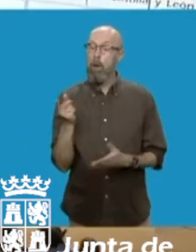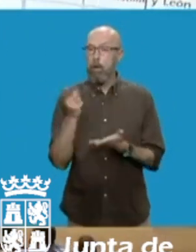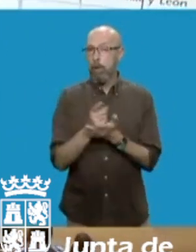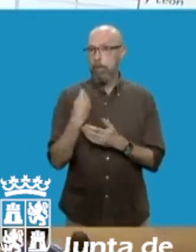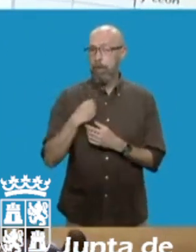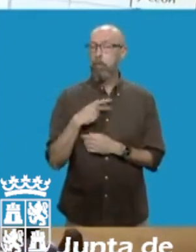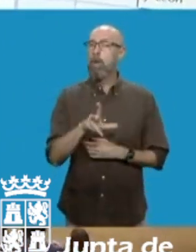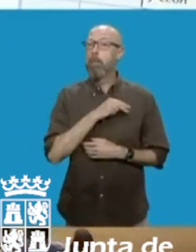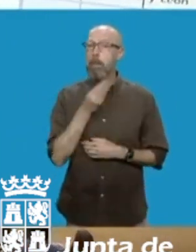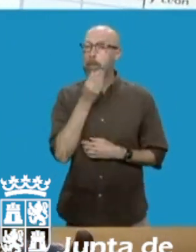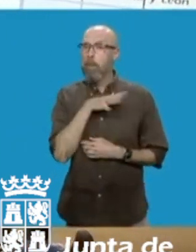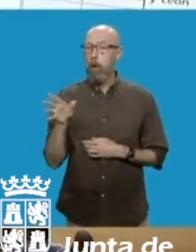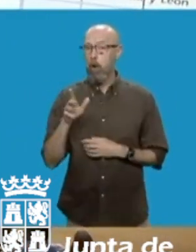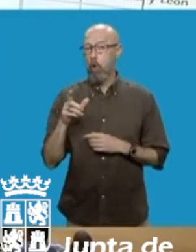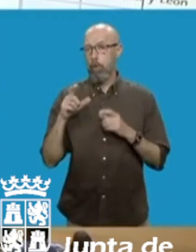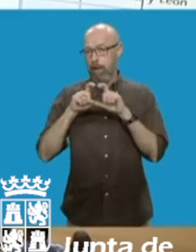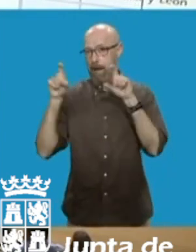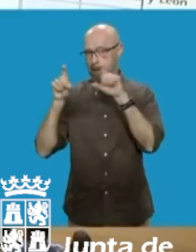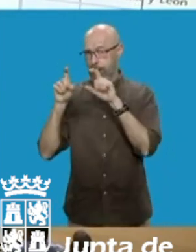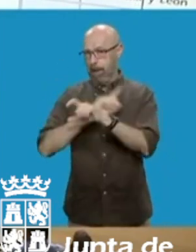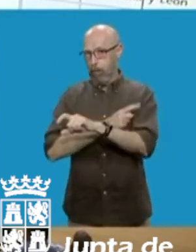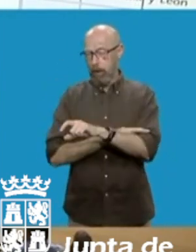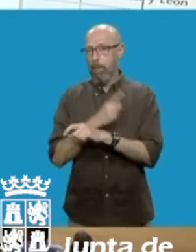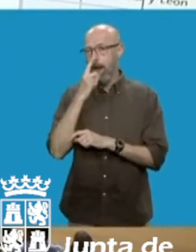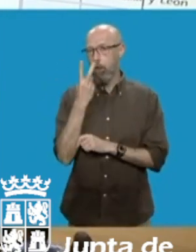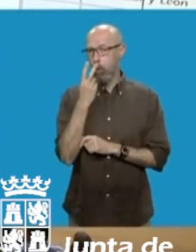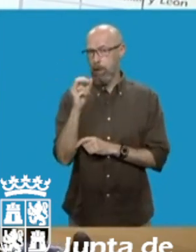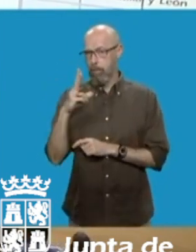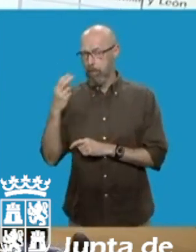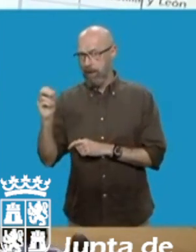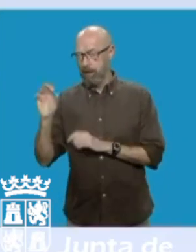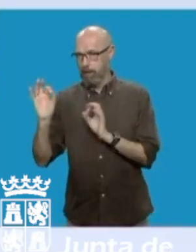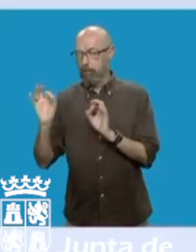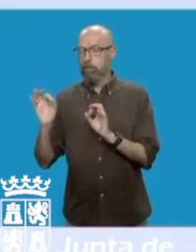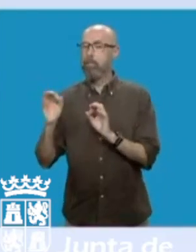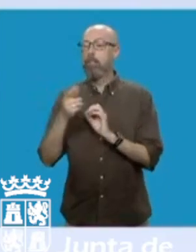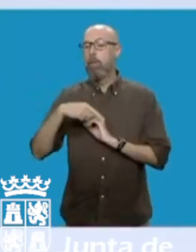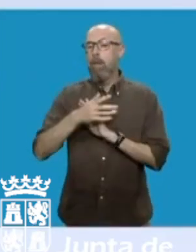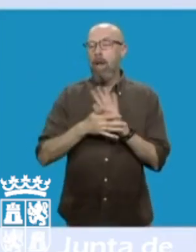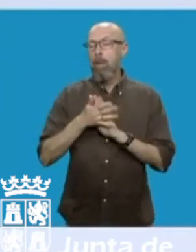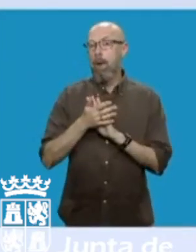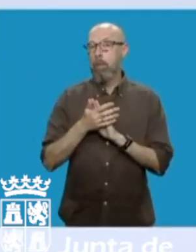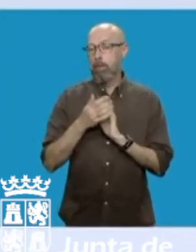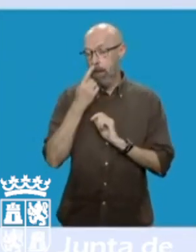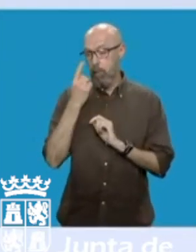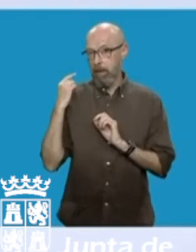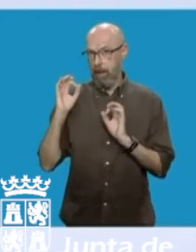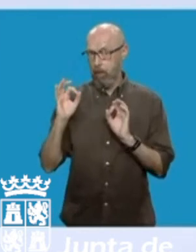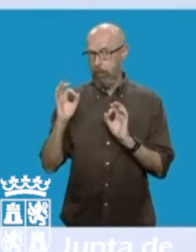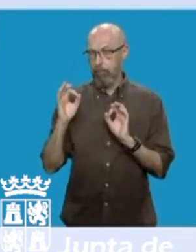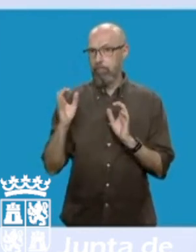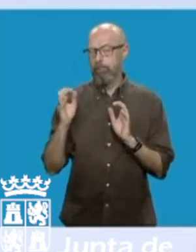Al premio a la mejor entidad deportiva, en este caso año 2020, y por supuesto, si hablamos de la temporada pasada, el año pasado, nos tenemos